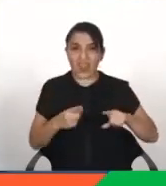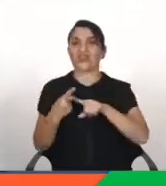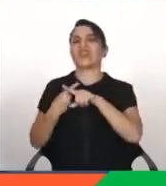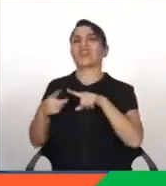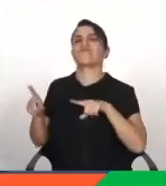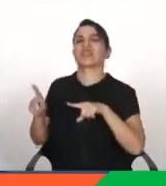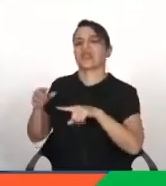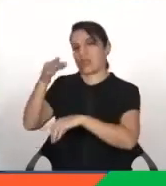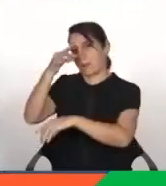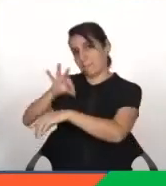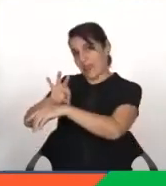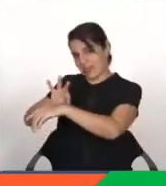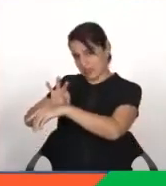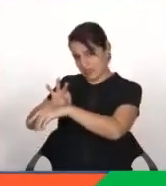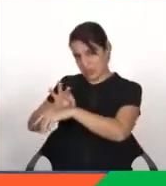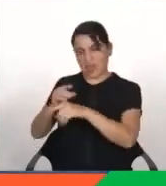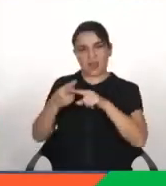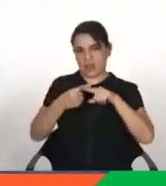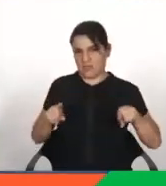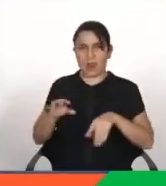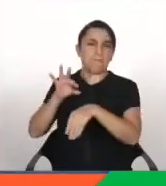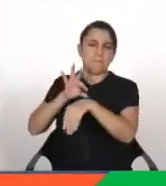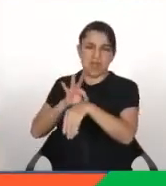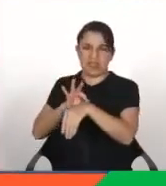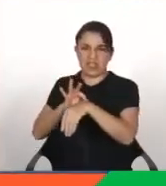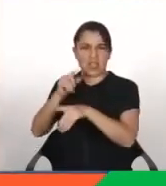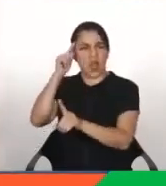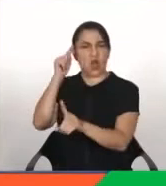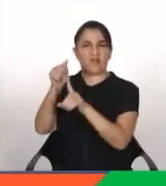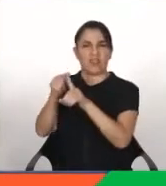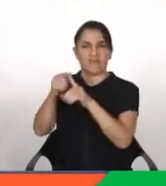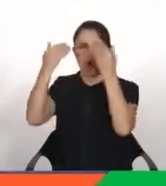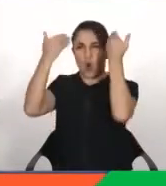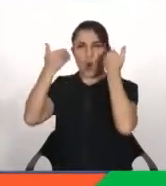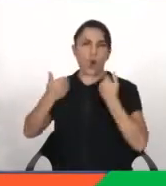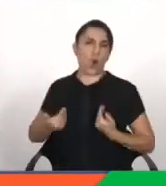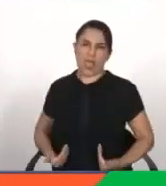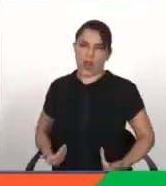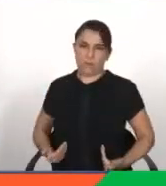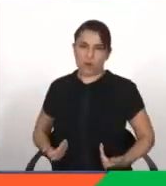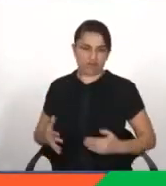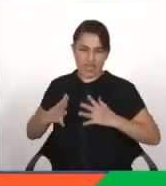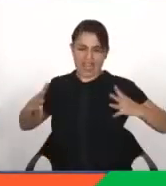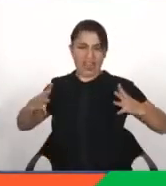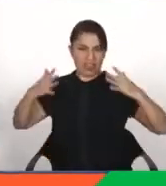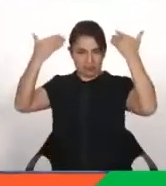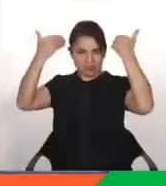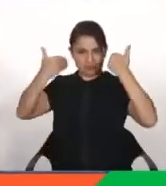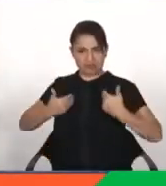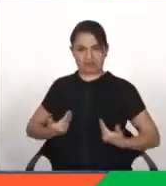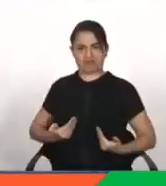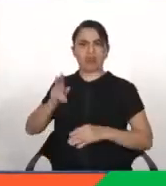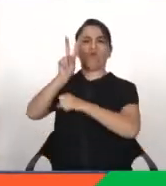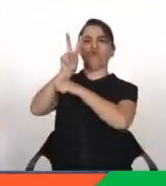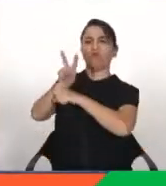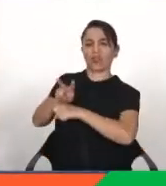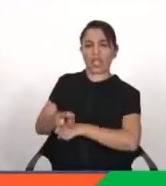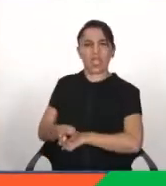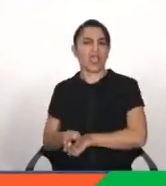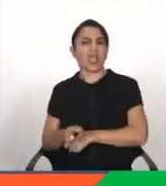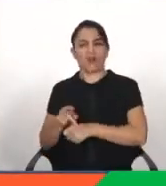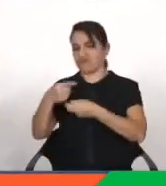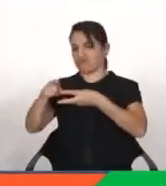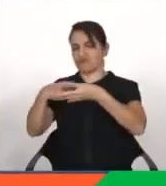gente pues, que no tiene mucho la diferencia. O sea, la medicina estudia el cuerpo humano, pero más a escala macroscópica, lo que podemos ver, ¿no? O sea, qué síntomas tiene una enfermedad,